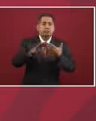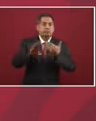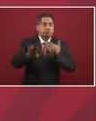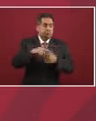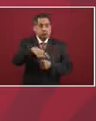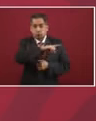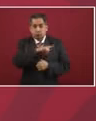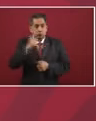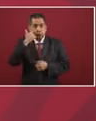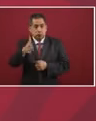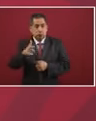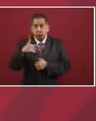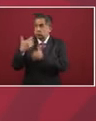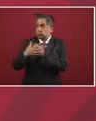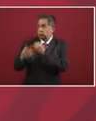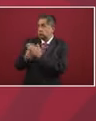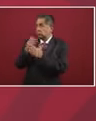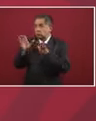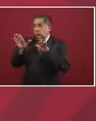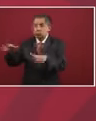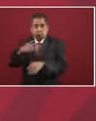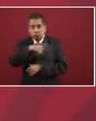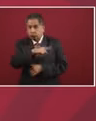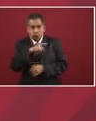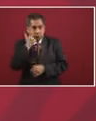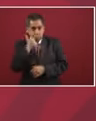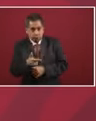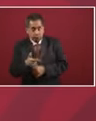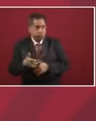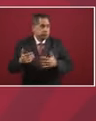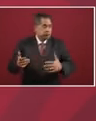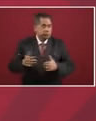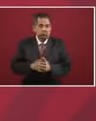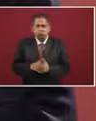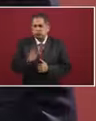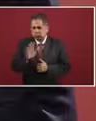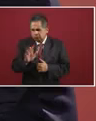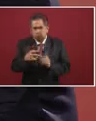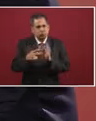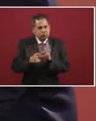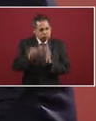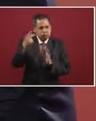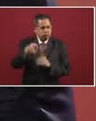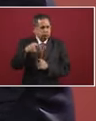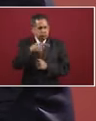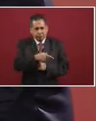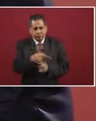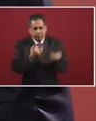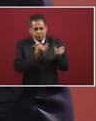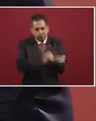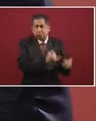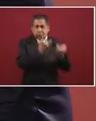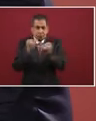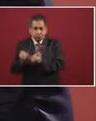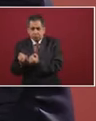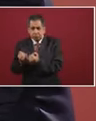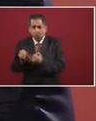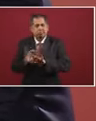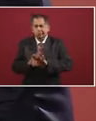construyera el nuevo aeropuerto, pues no queremos que esto suceda también en el